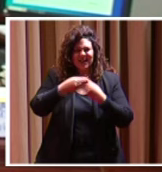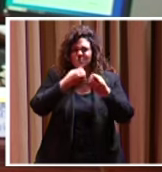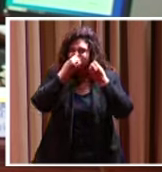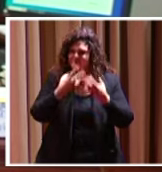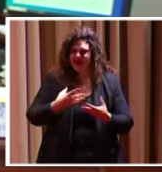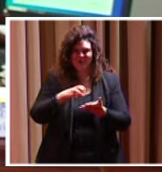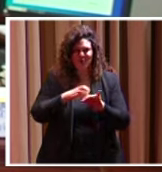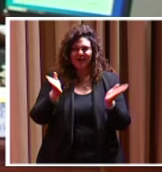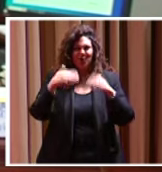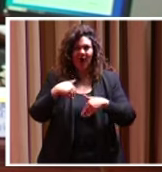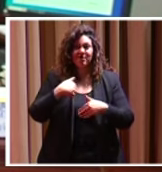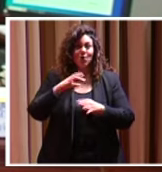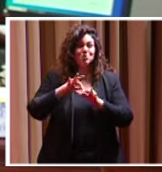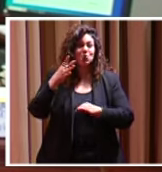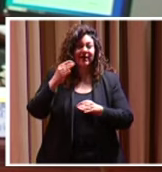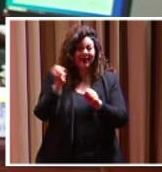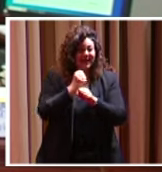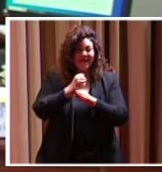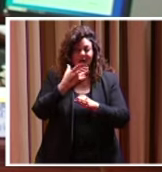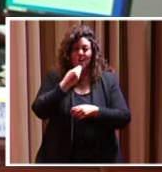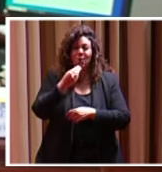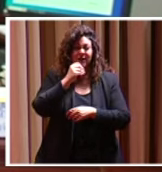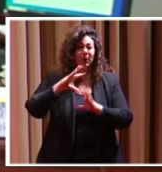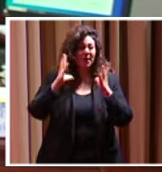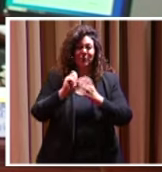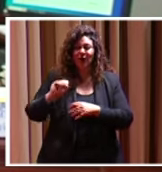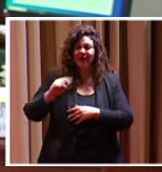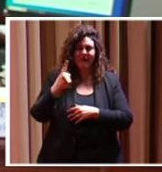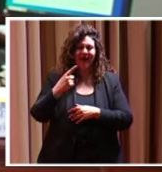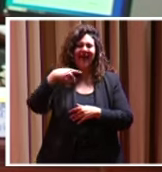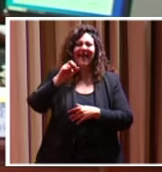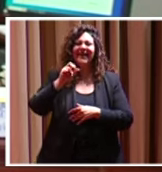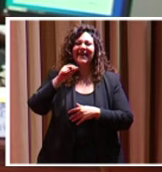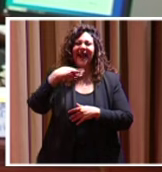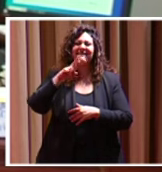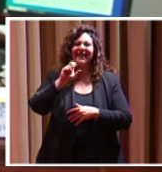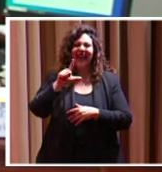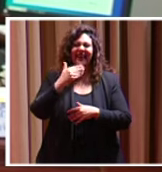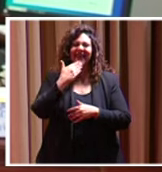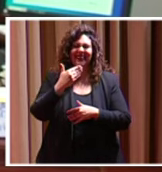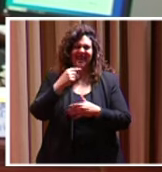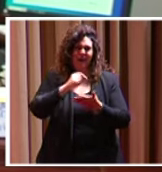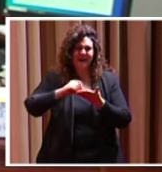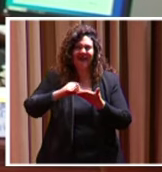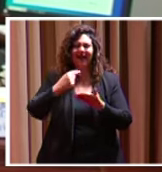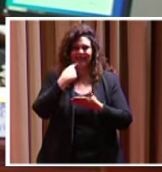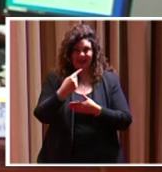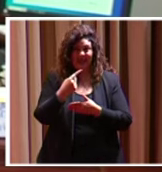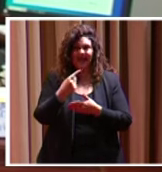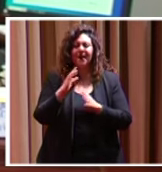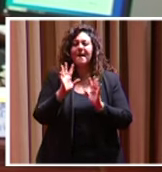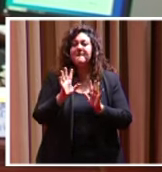por suerte, al oficio más hermoso del mundo, que dijo Gabriel García Márquez. Pero honestamente les digo que esta